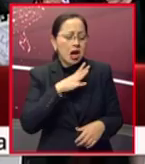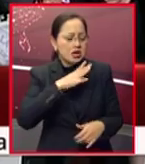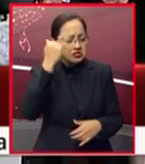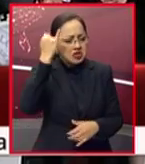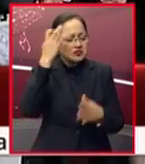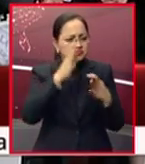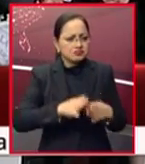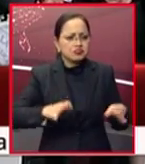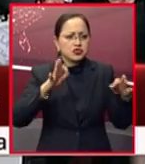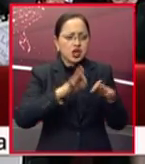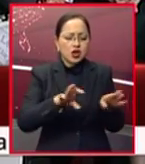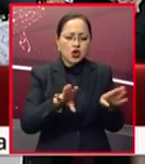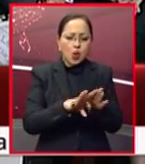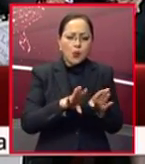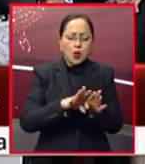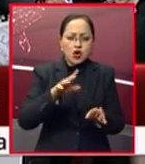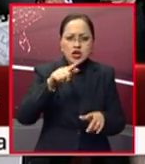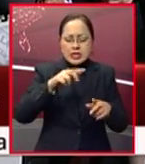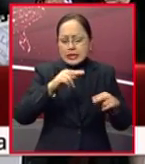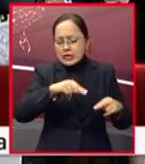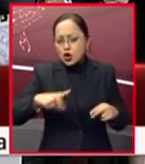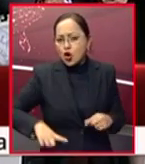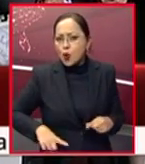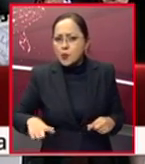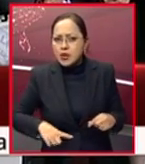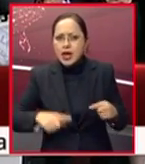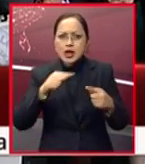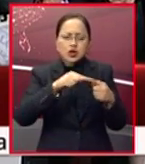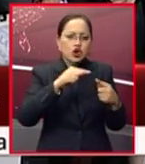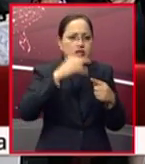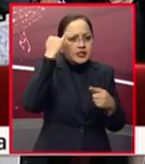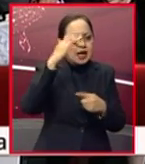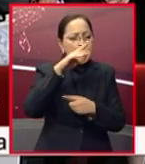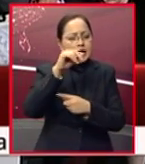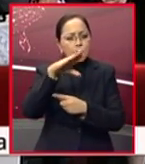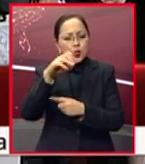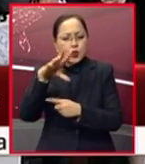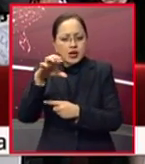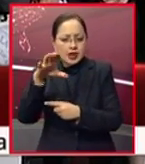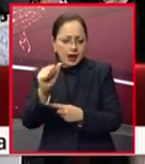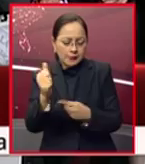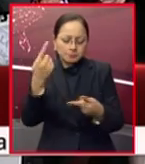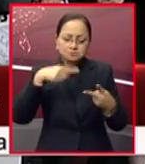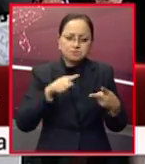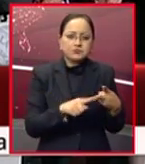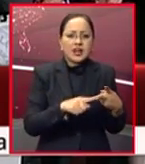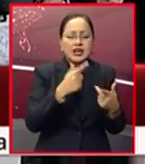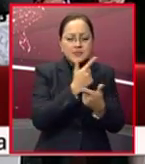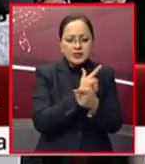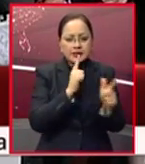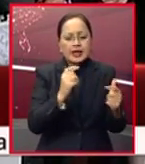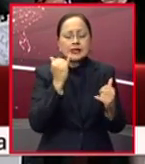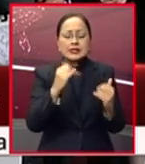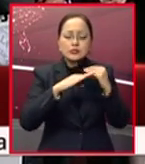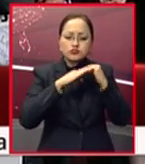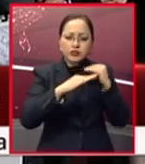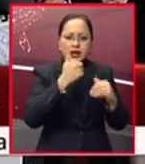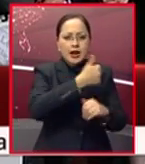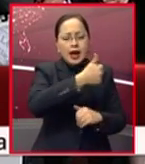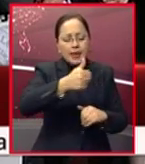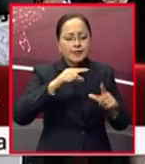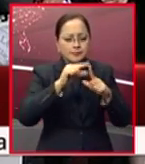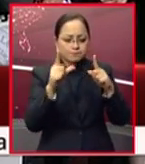la división de poderes, el régimen republicano, la libertad y soberanía de los estados,